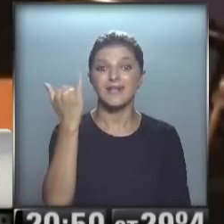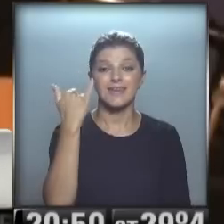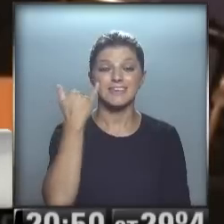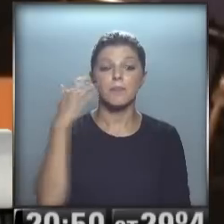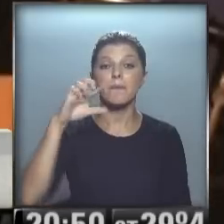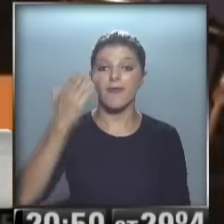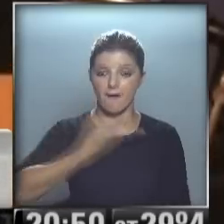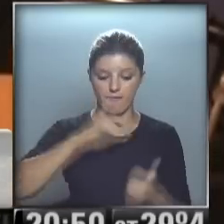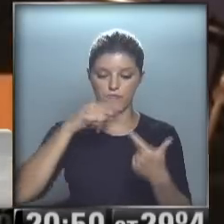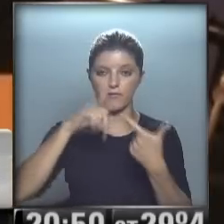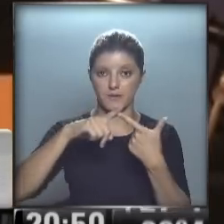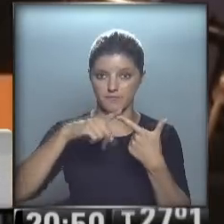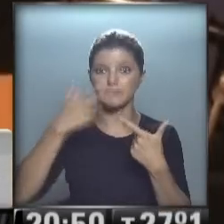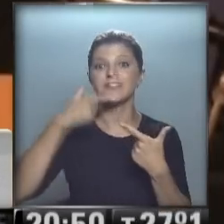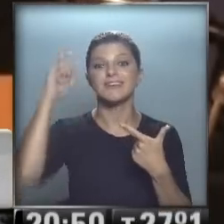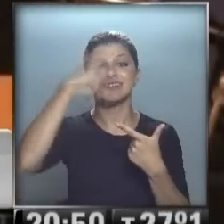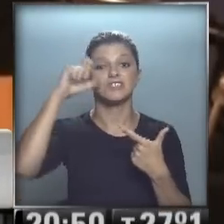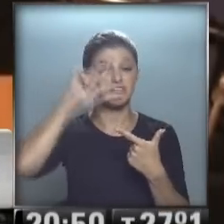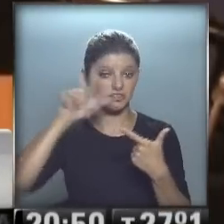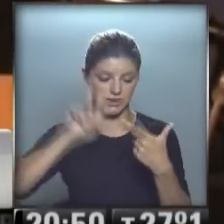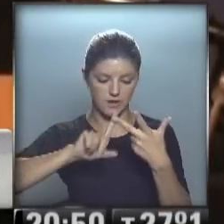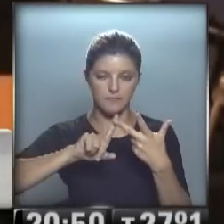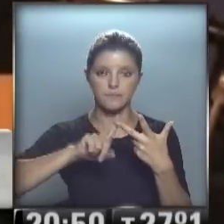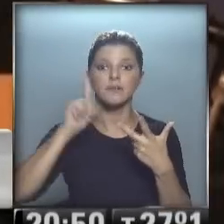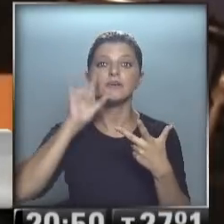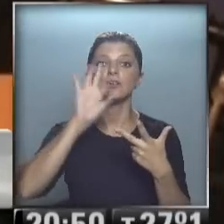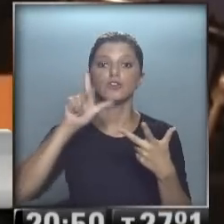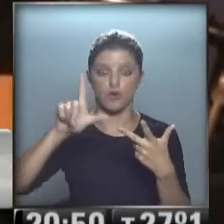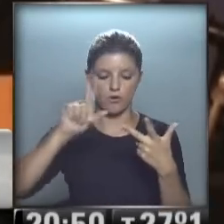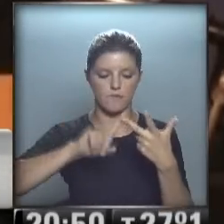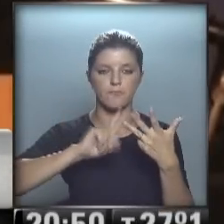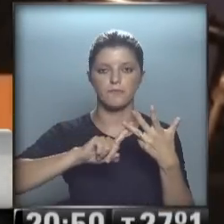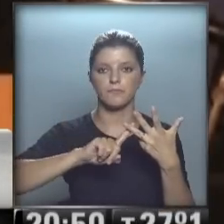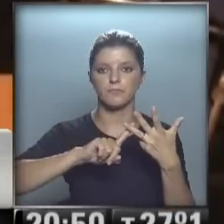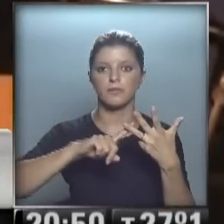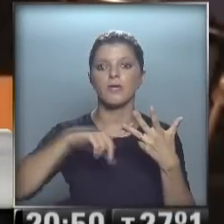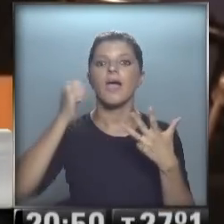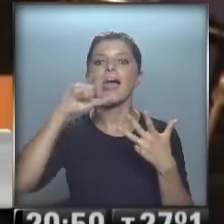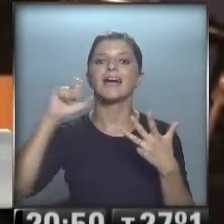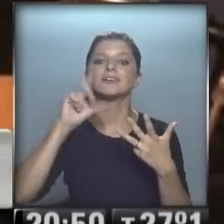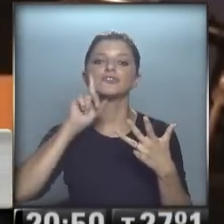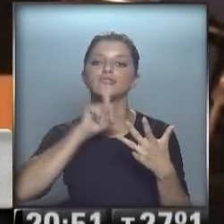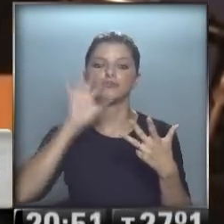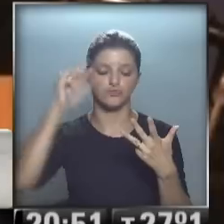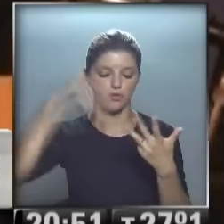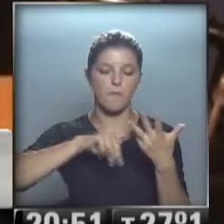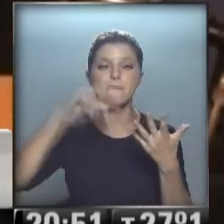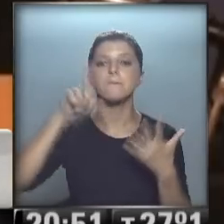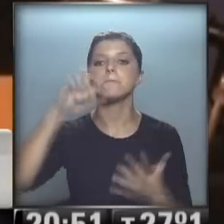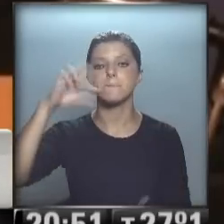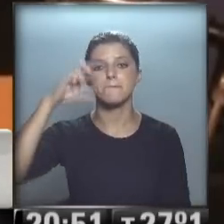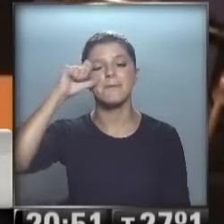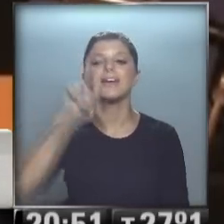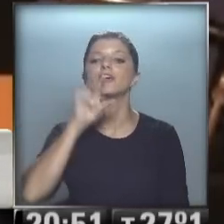YPF, el caso de Shell, el caso de Oil, el caso de Action, el caso de Petrobras